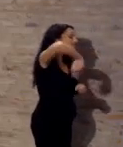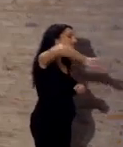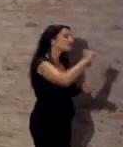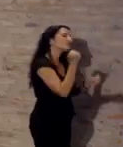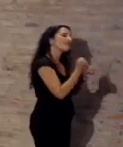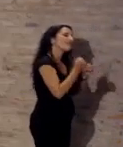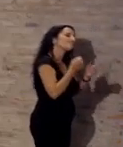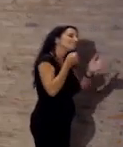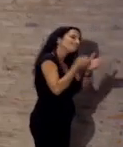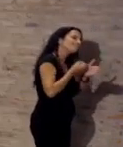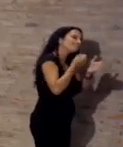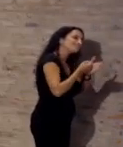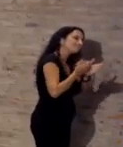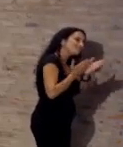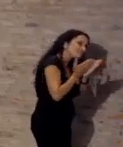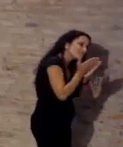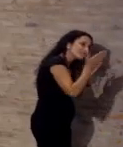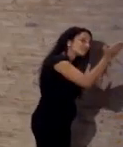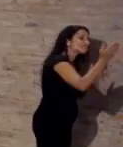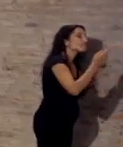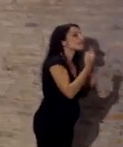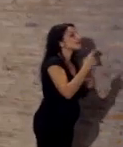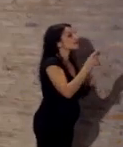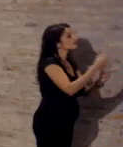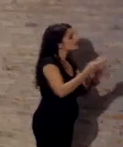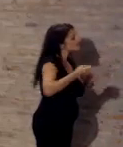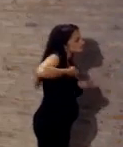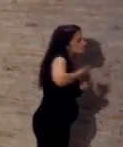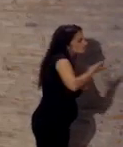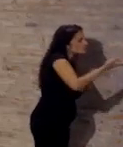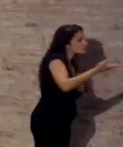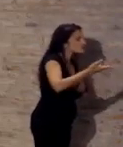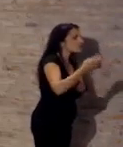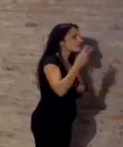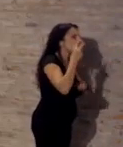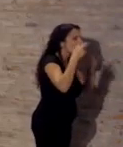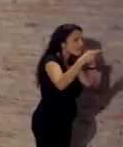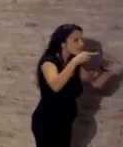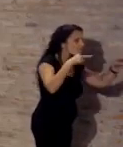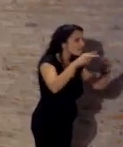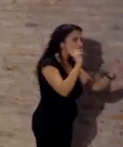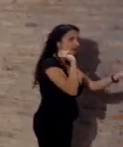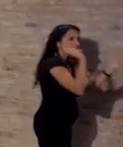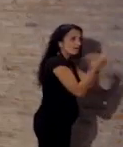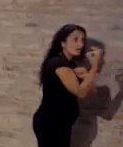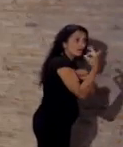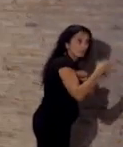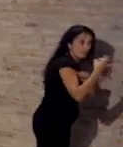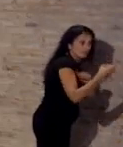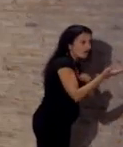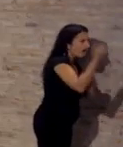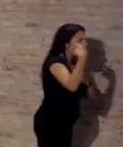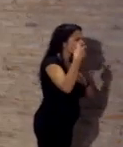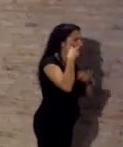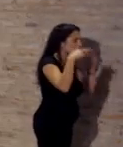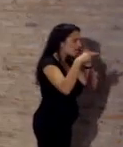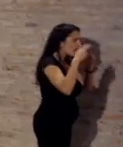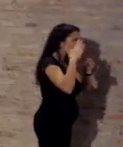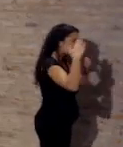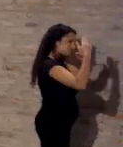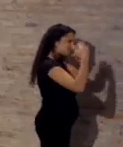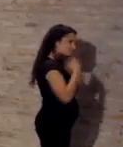eso pero necesitamos una sociedad que transforme estas miradas que han sido tan obtur anes que han sido